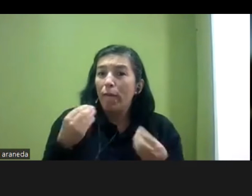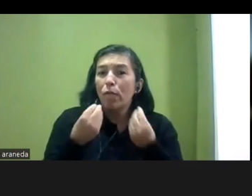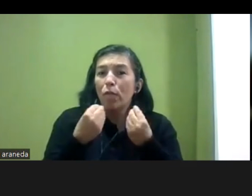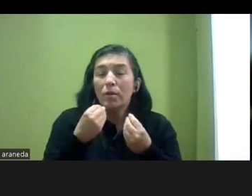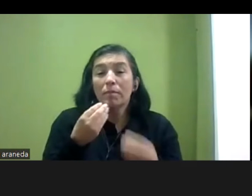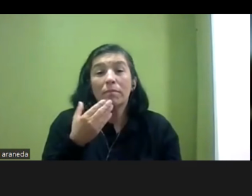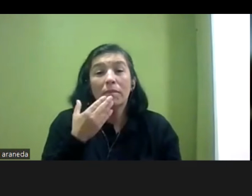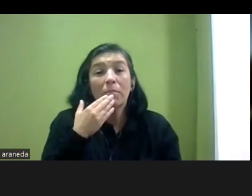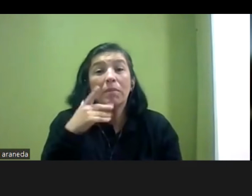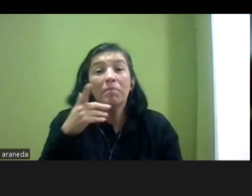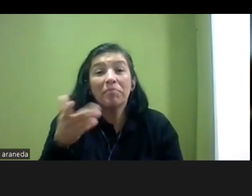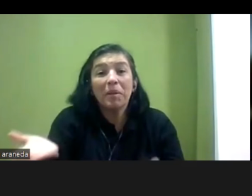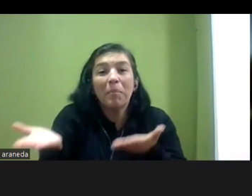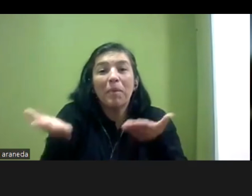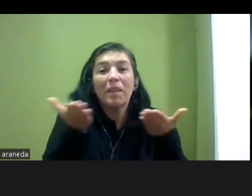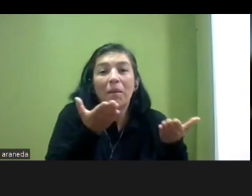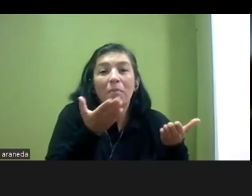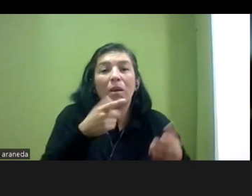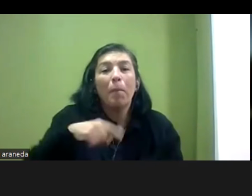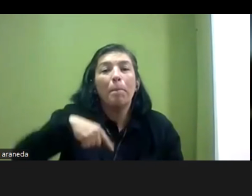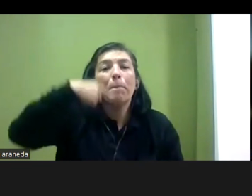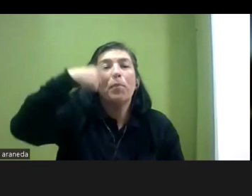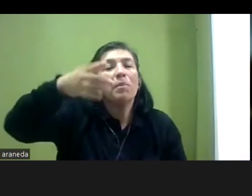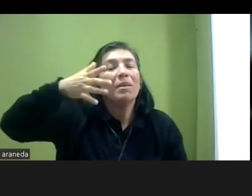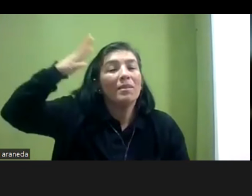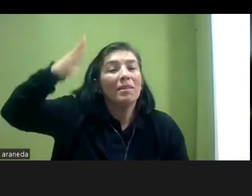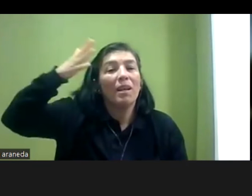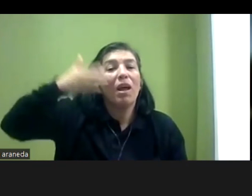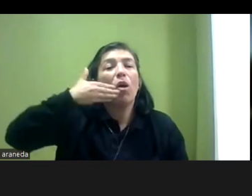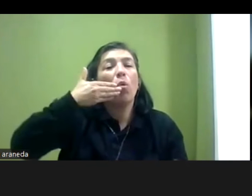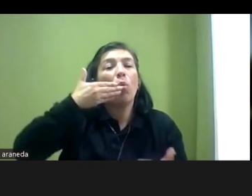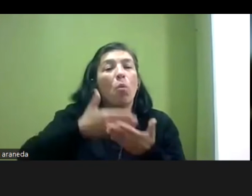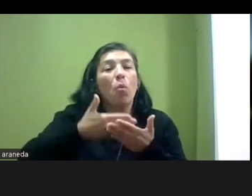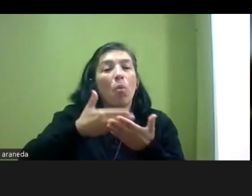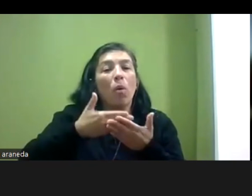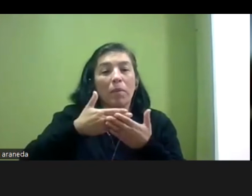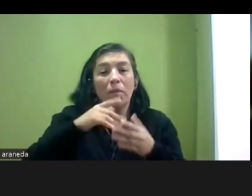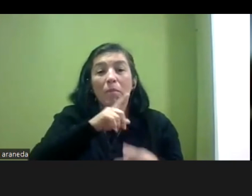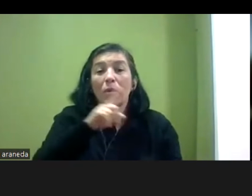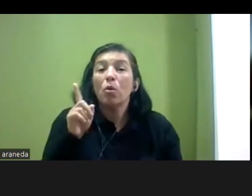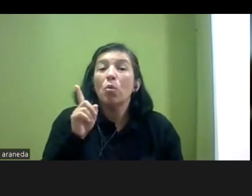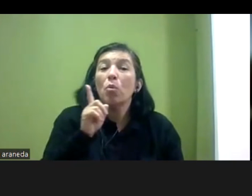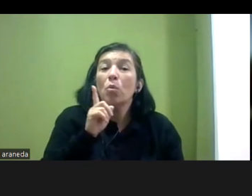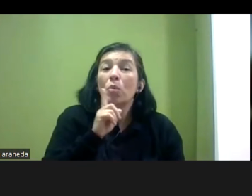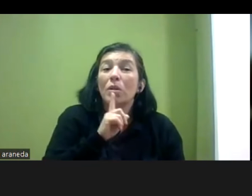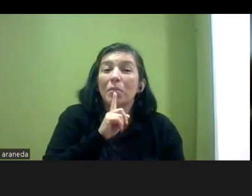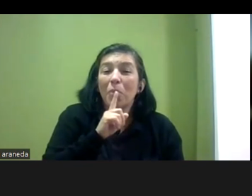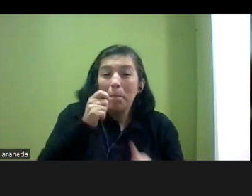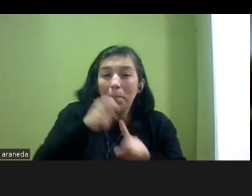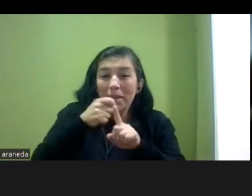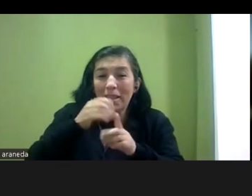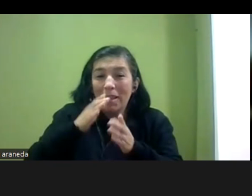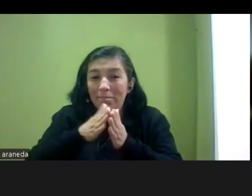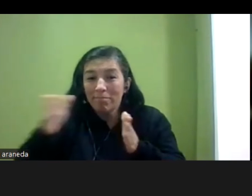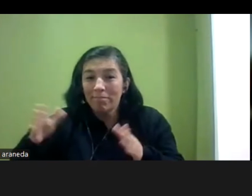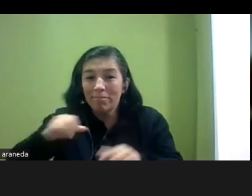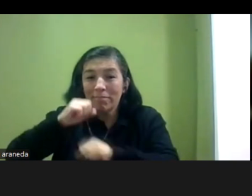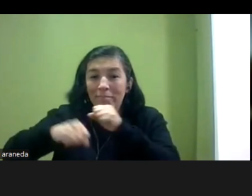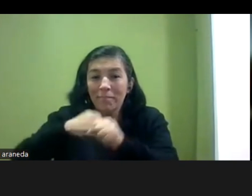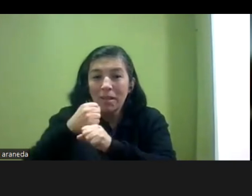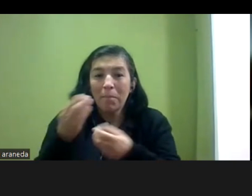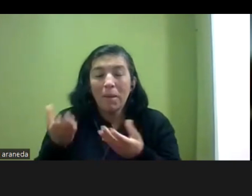a dejar los invitados a una próxima charla que vamos a estar programando en el último trimestre del año para seguir compartiendo